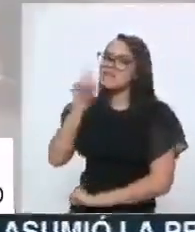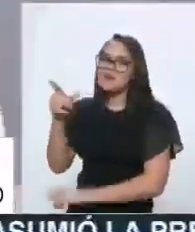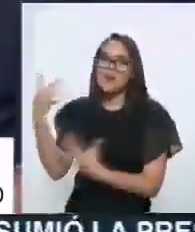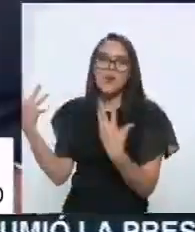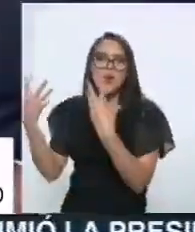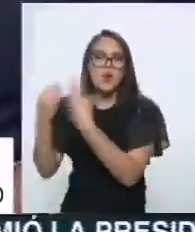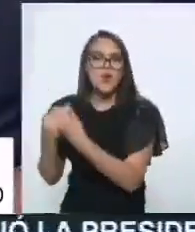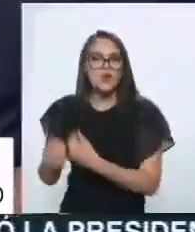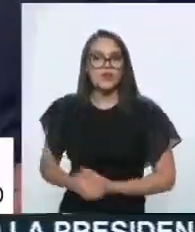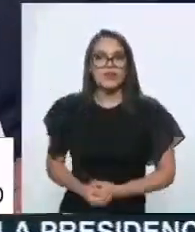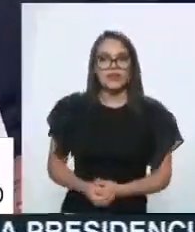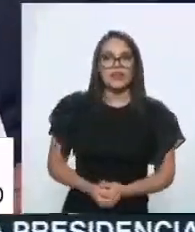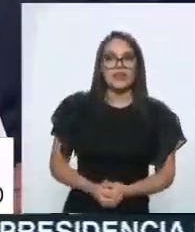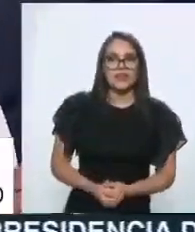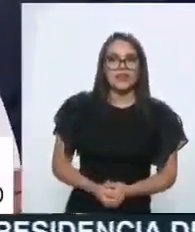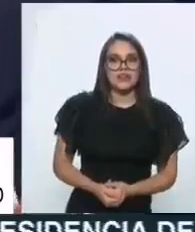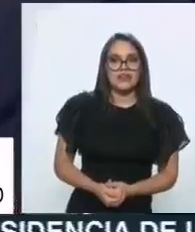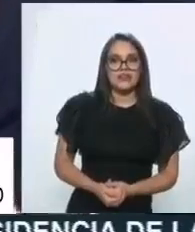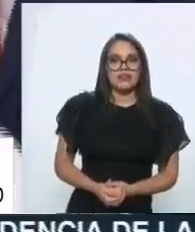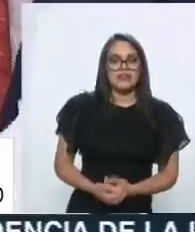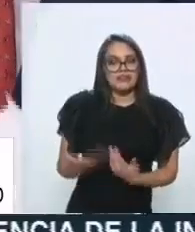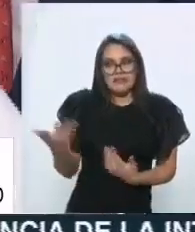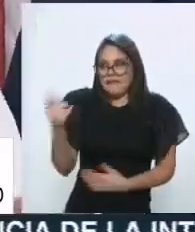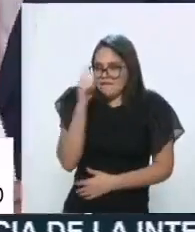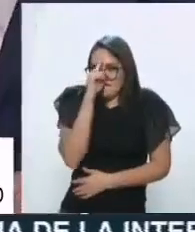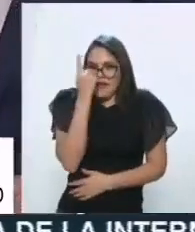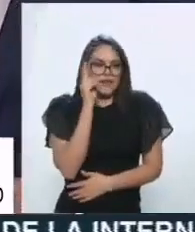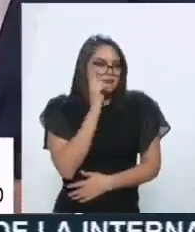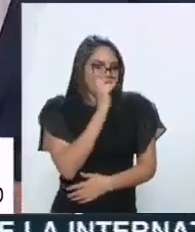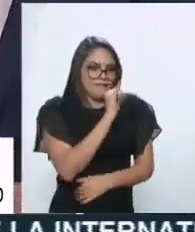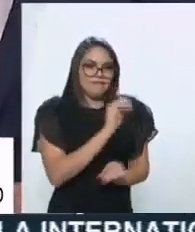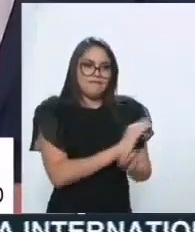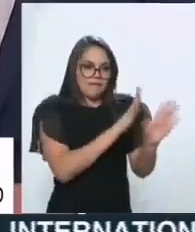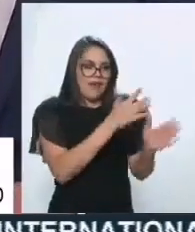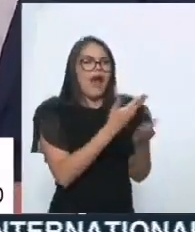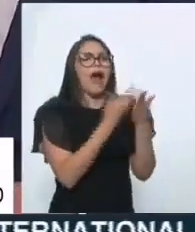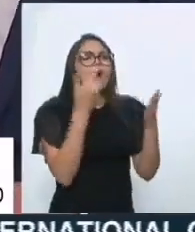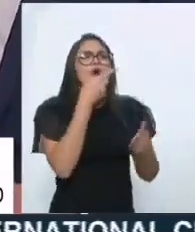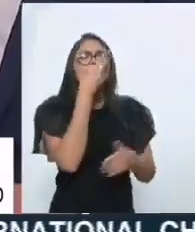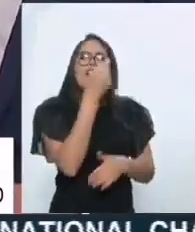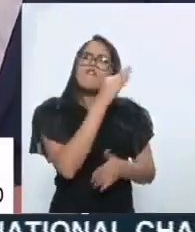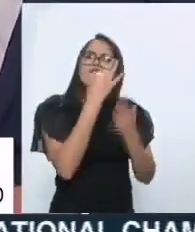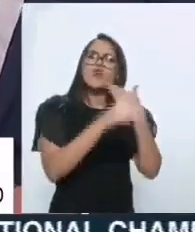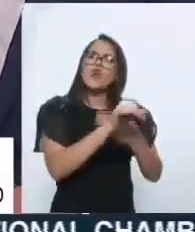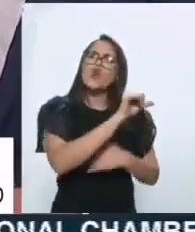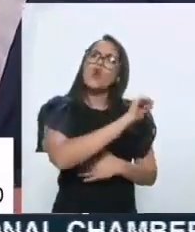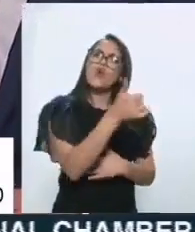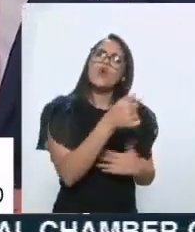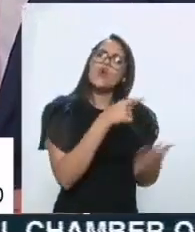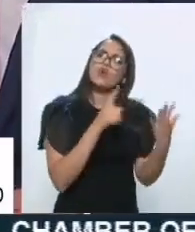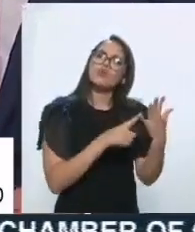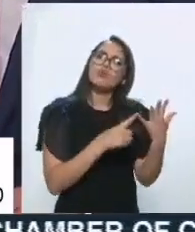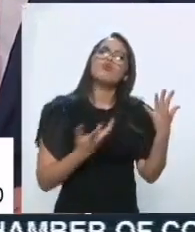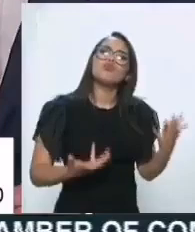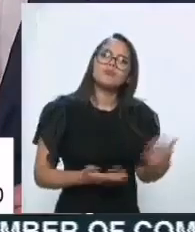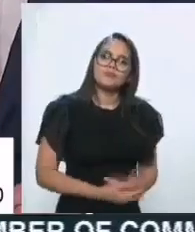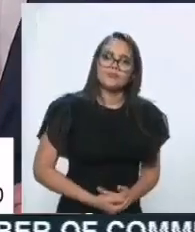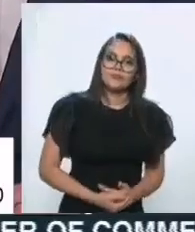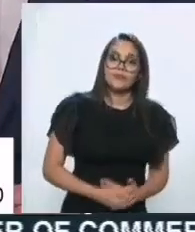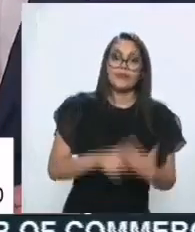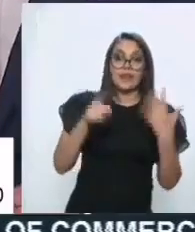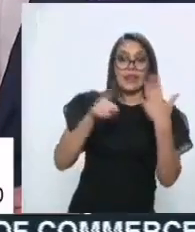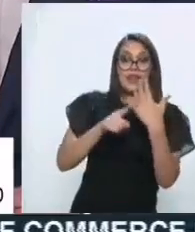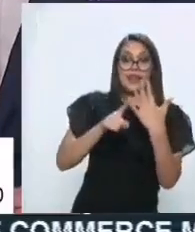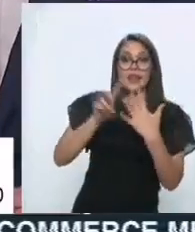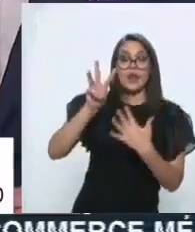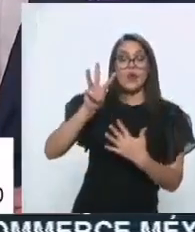Una quinta, Javier, me dices que hay todavía una más de las que presentaron ante la Fiscalía. Se trata del cable que fue filtrado por Wikileaks